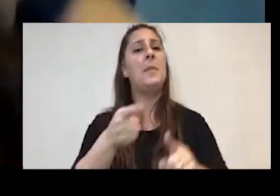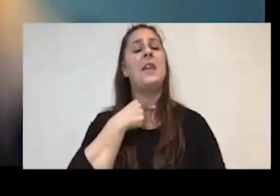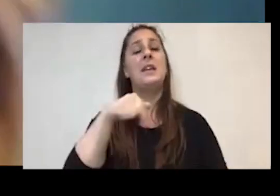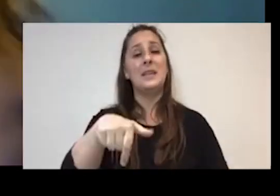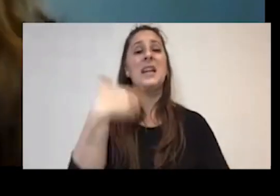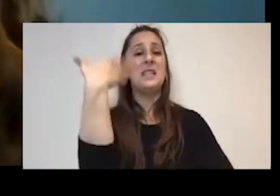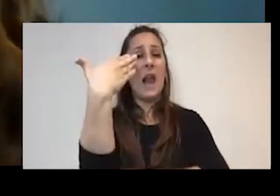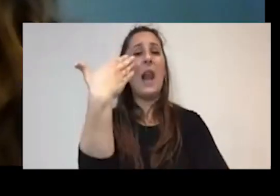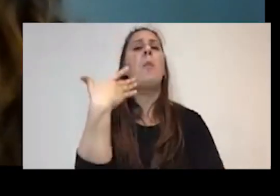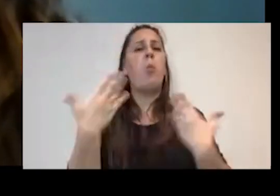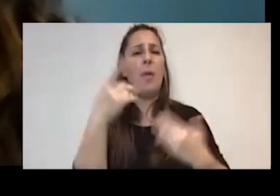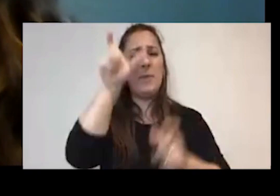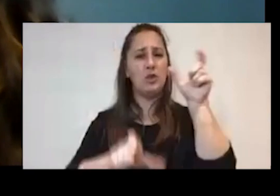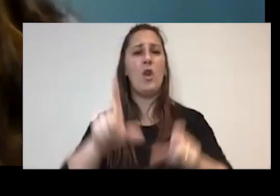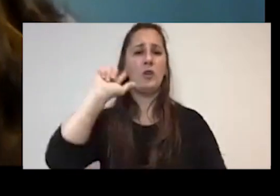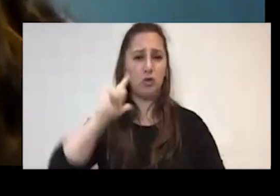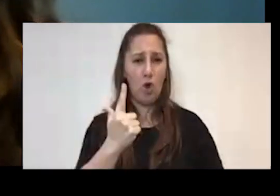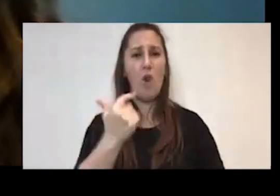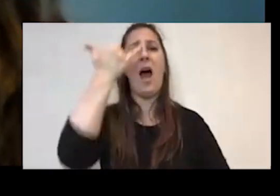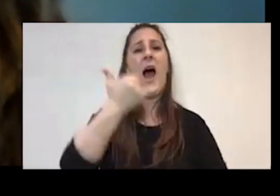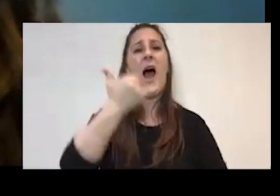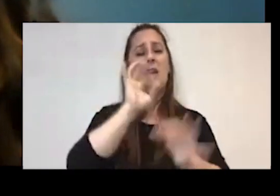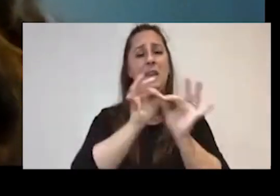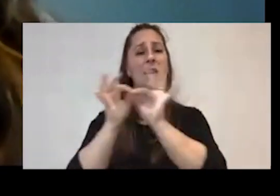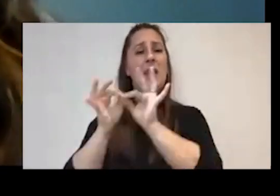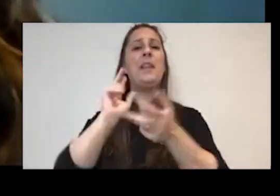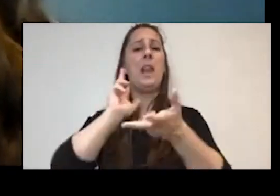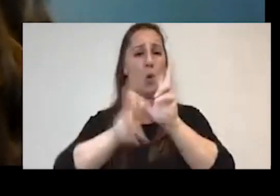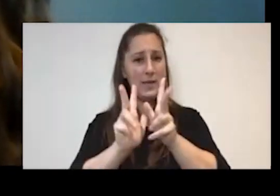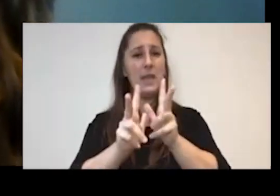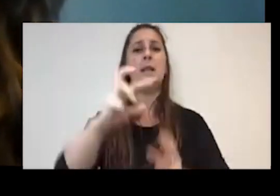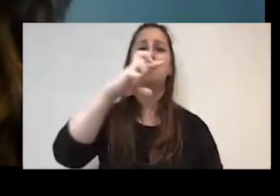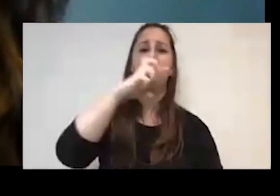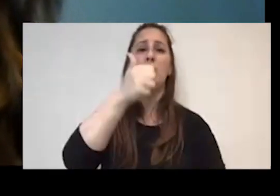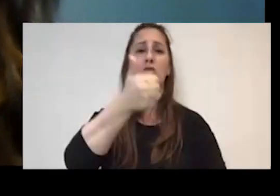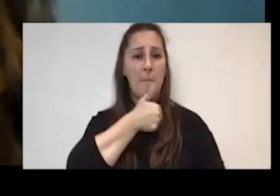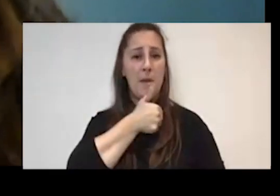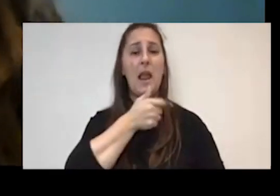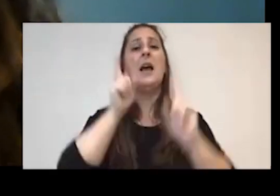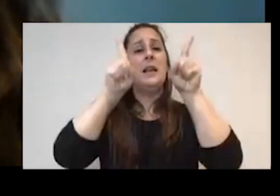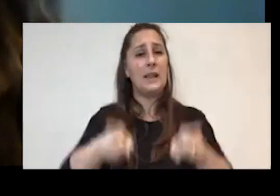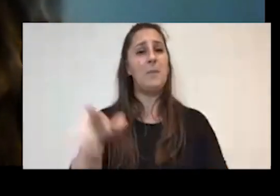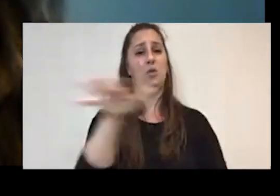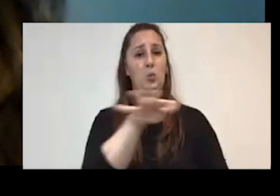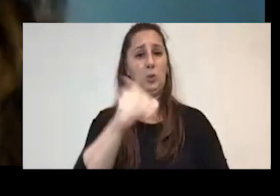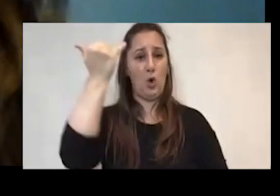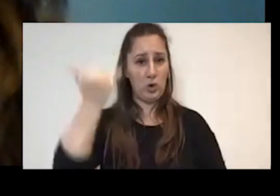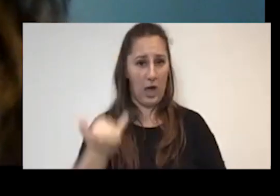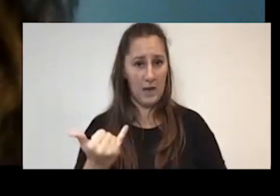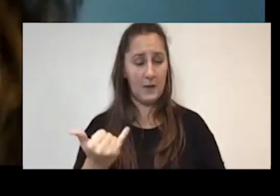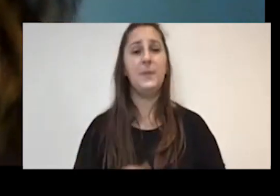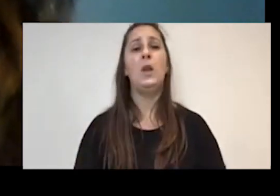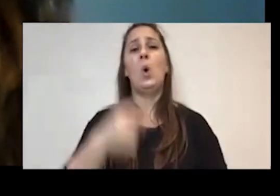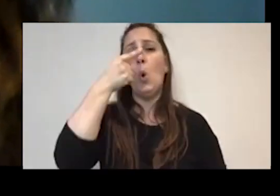es una charla apto hipoacúsico, por lo que contamos con los intérpretes de lenguajes de señas, Pablo y Yamila, y también con subtítulos.